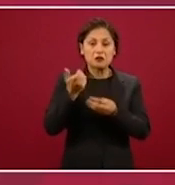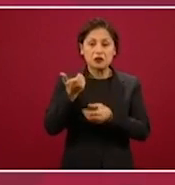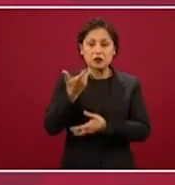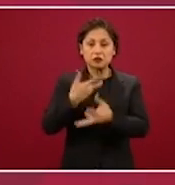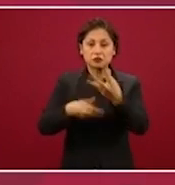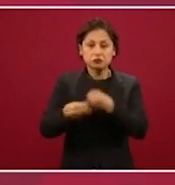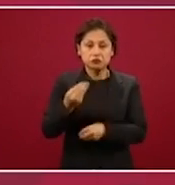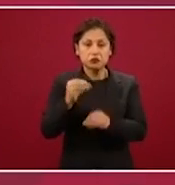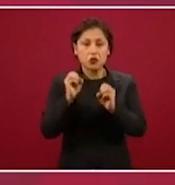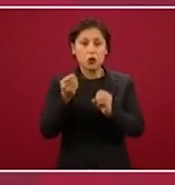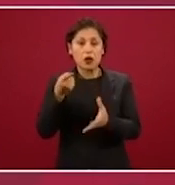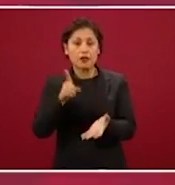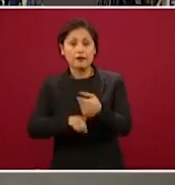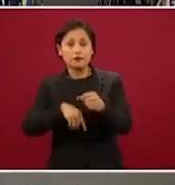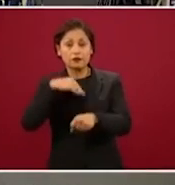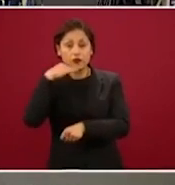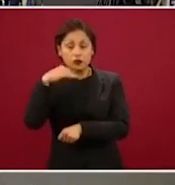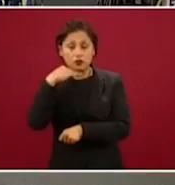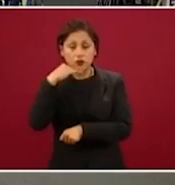extranjero.